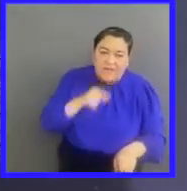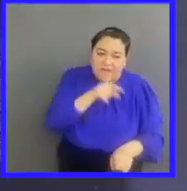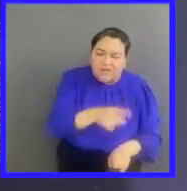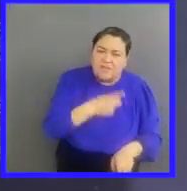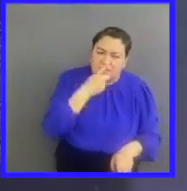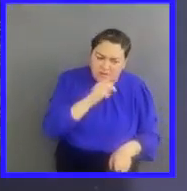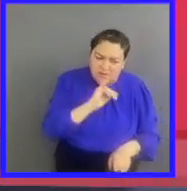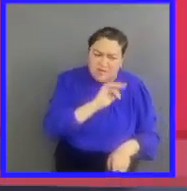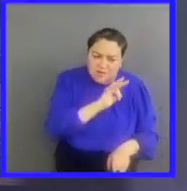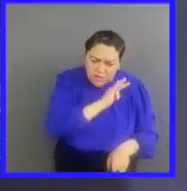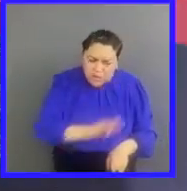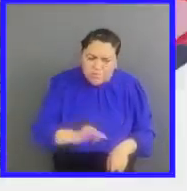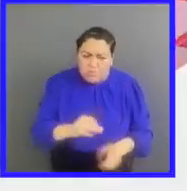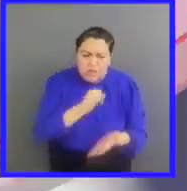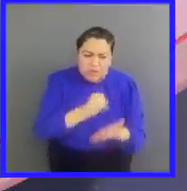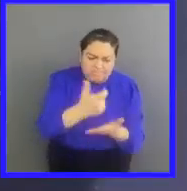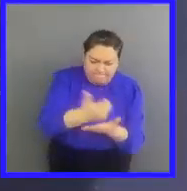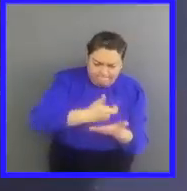la evasión fiscal.